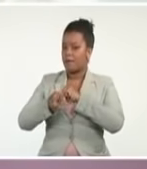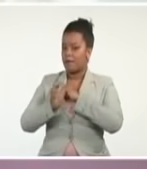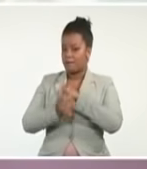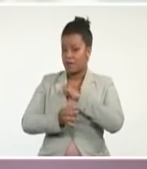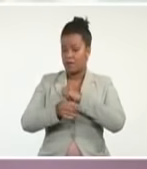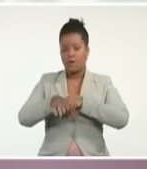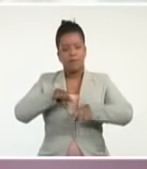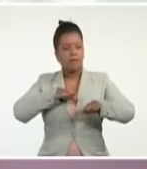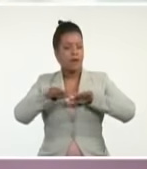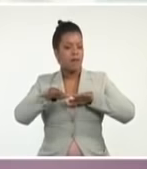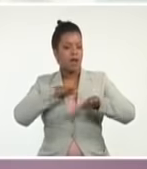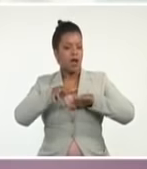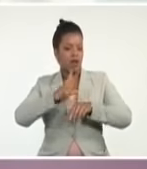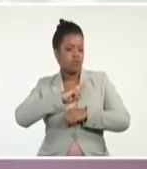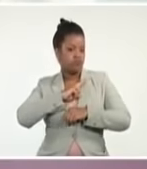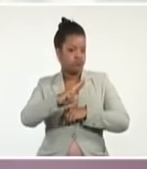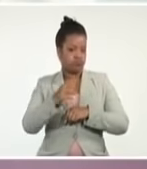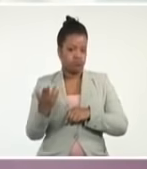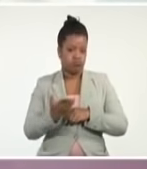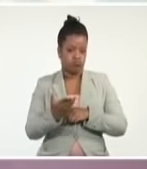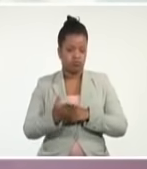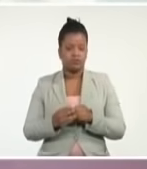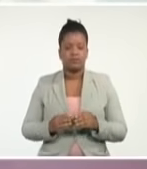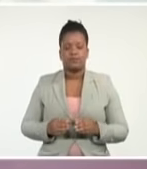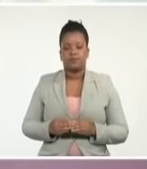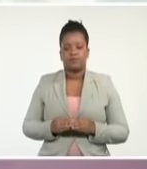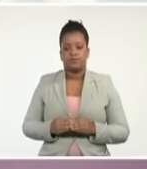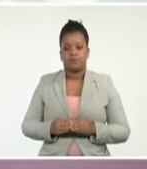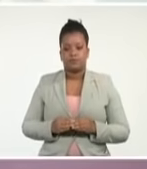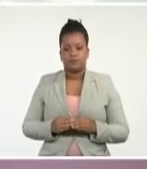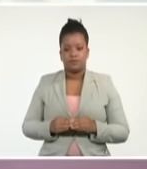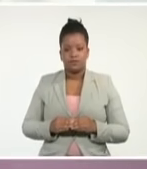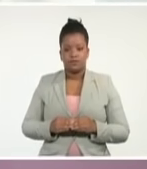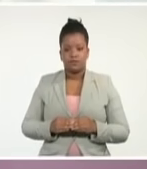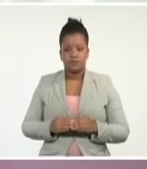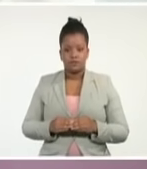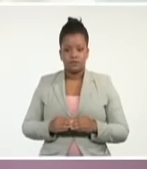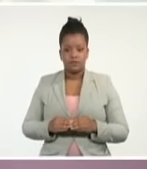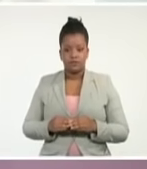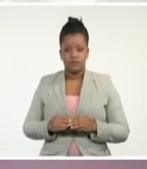preparativos y respuesta a este evento. Firmado Estado Mayor Nacional de la Defensa Civil.